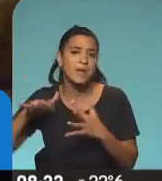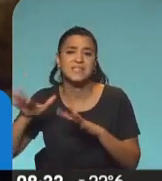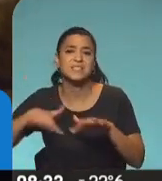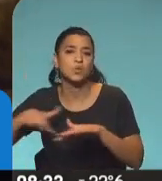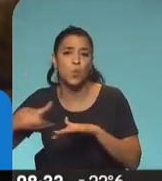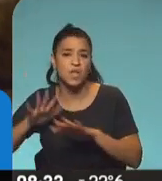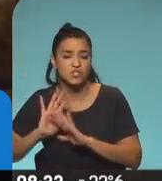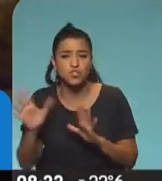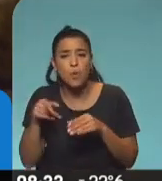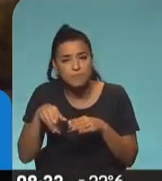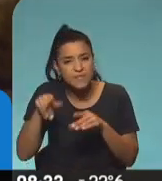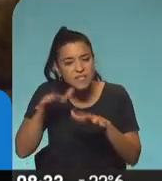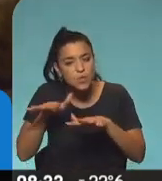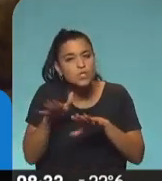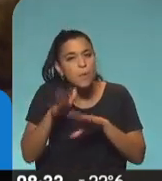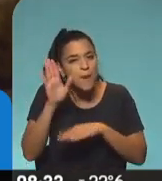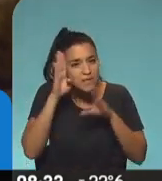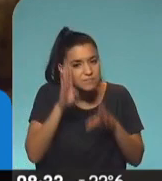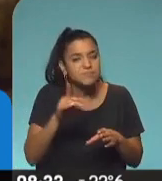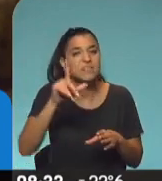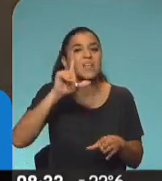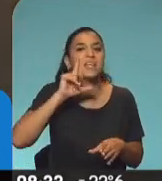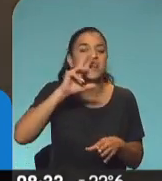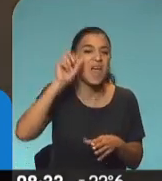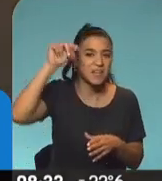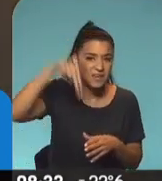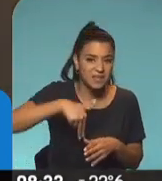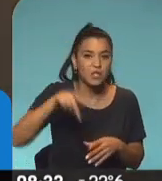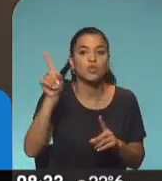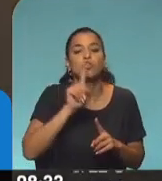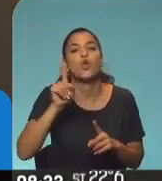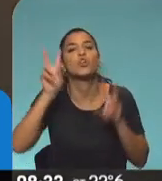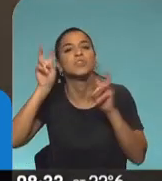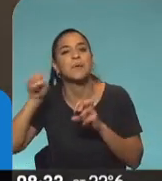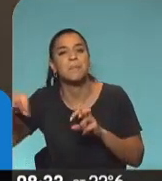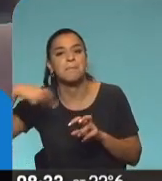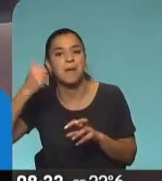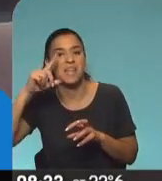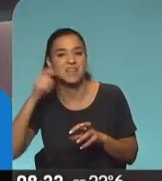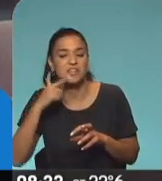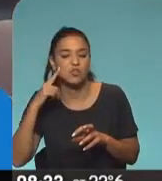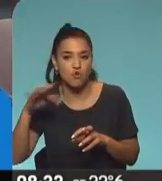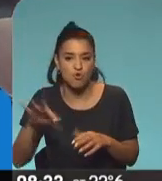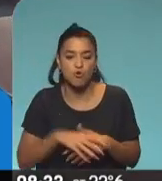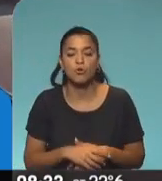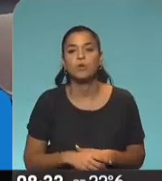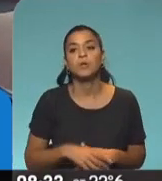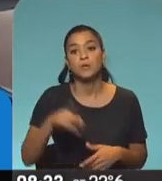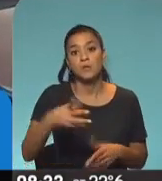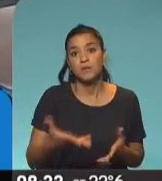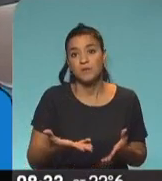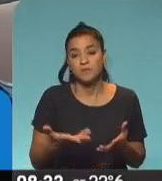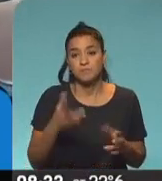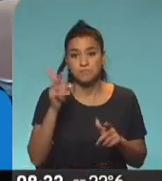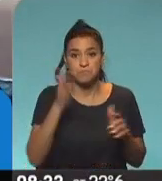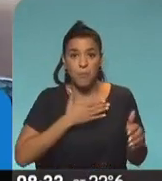que tiene que ver más con el tema iraní que con el tema de los palestinos en Gaza específicamente. El tema es que se sigue aumentando la cantidad